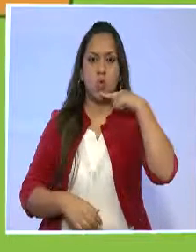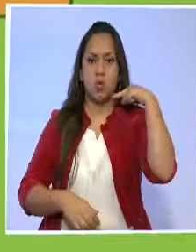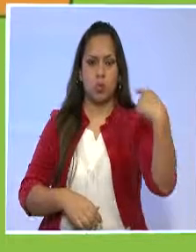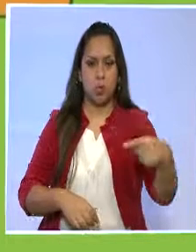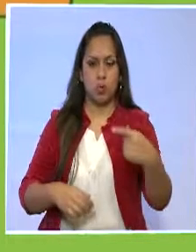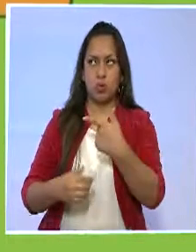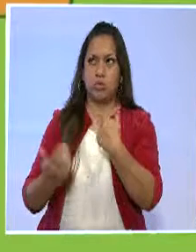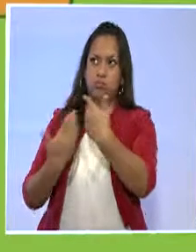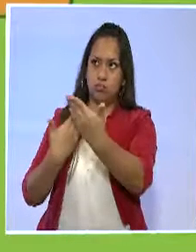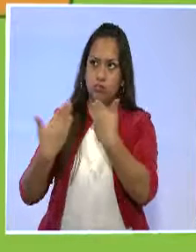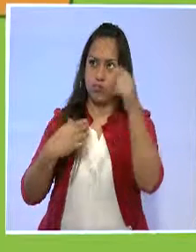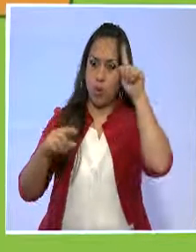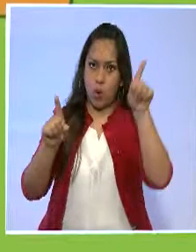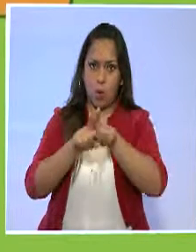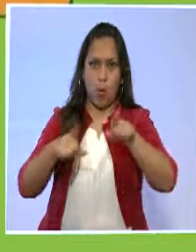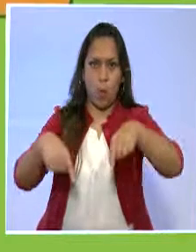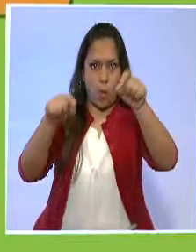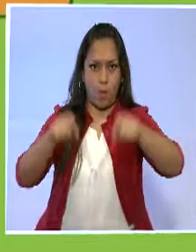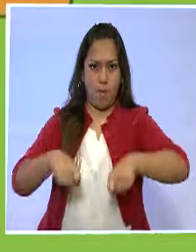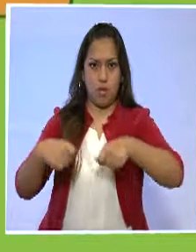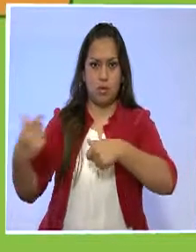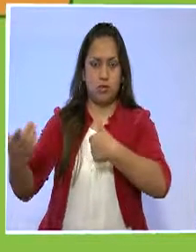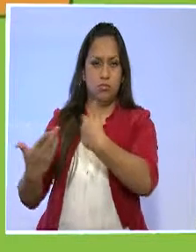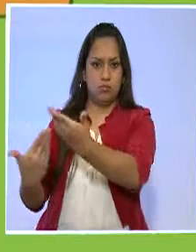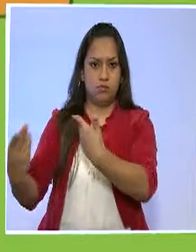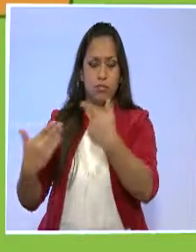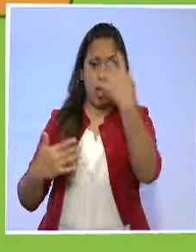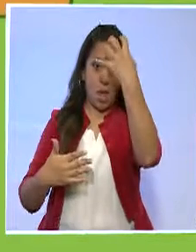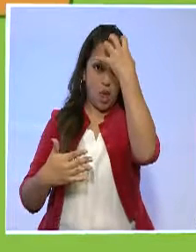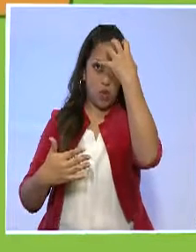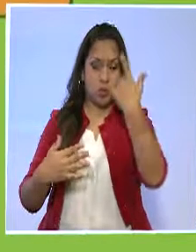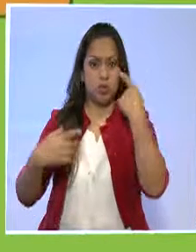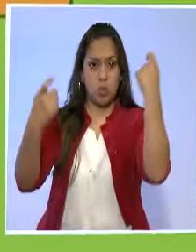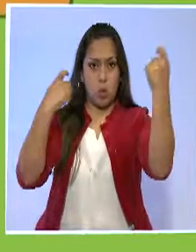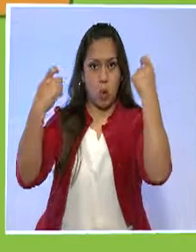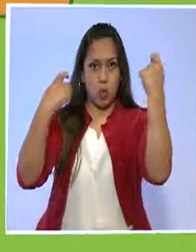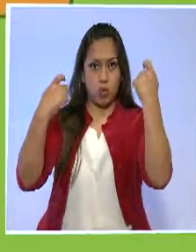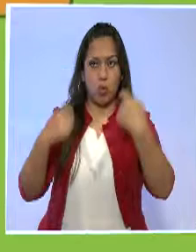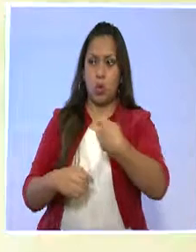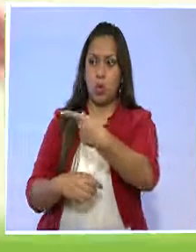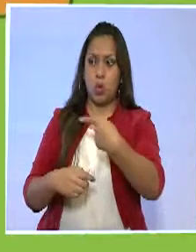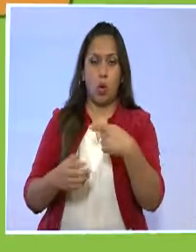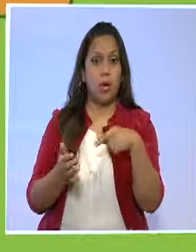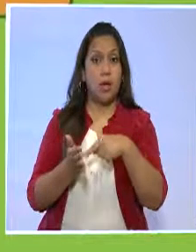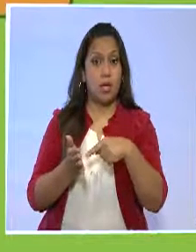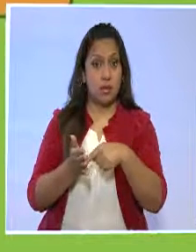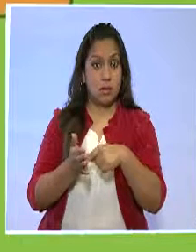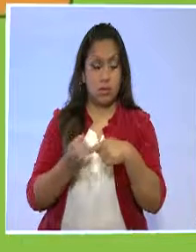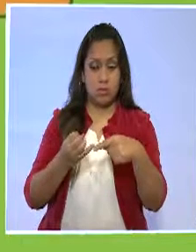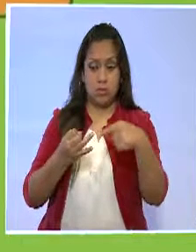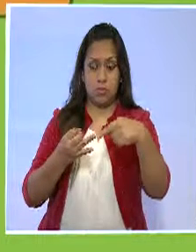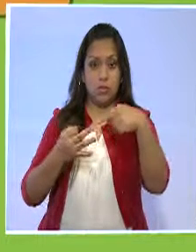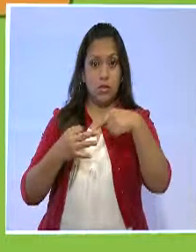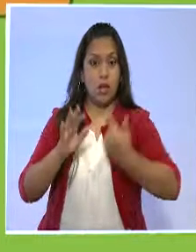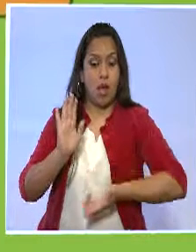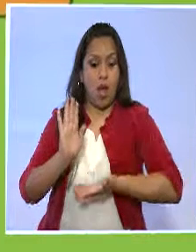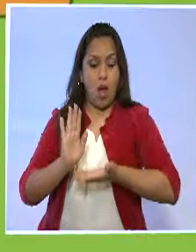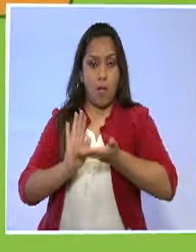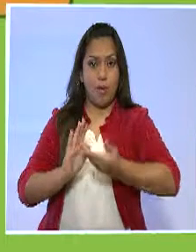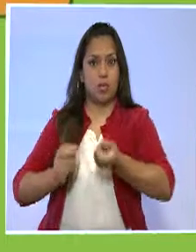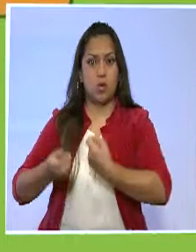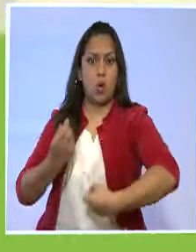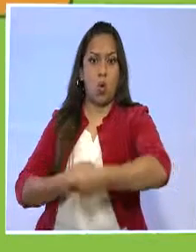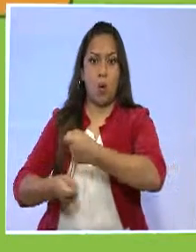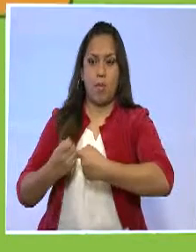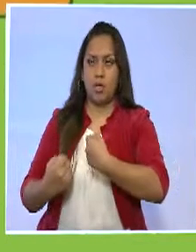convenios pendientes en el área de legislación sobre educación controla la doble tributación mecanismos para el aumento de comercio